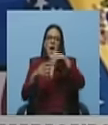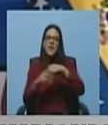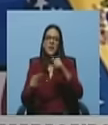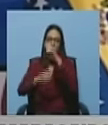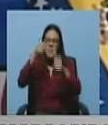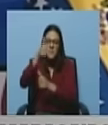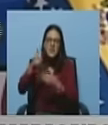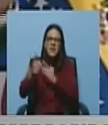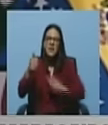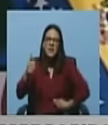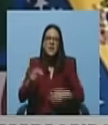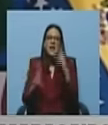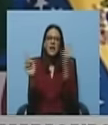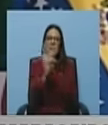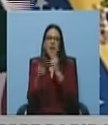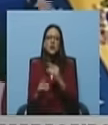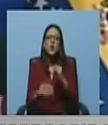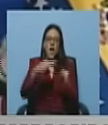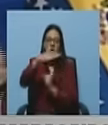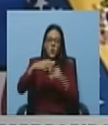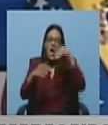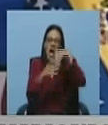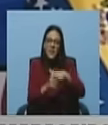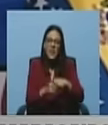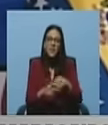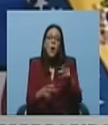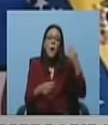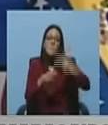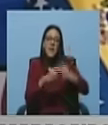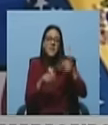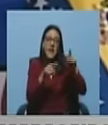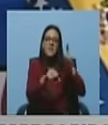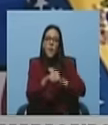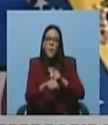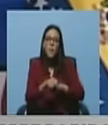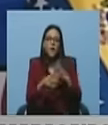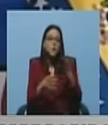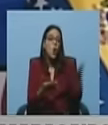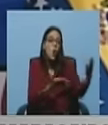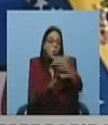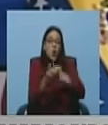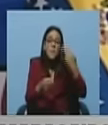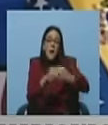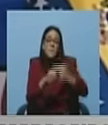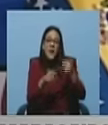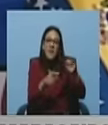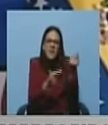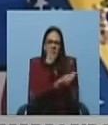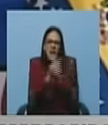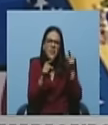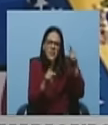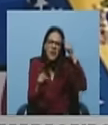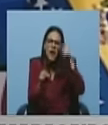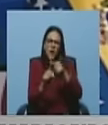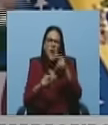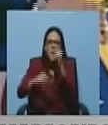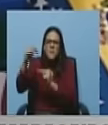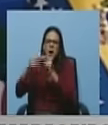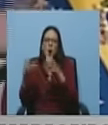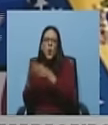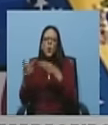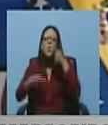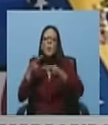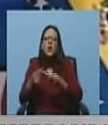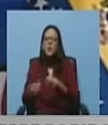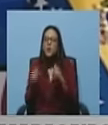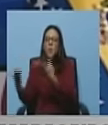vicepresidenta de relaciones institucionales de PDVSA, para ese momento toma el dinero de PDVSA para construirle un partido político a su